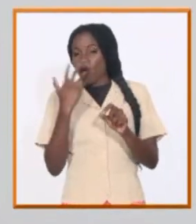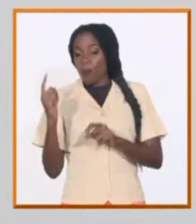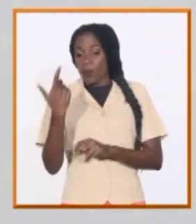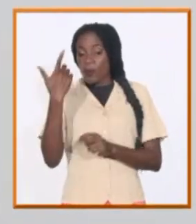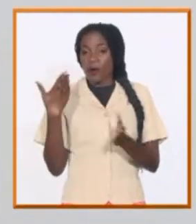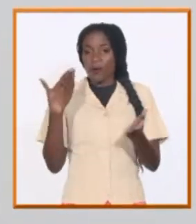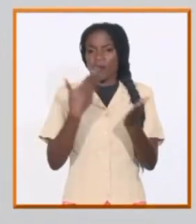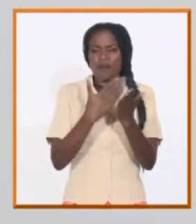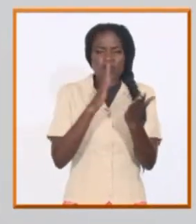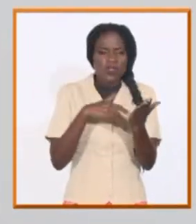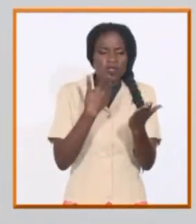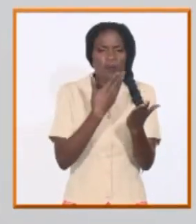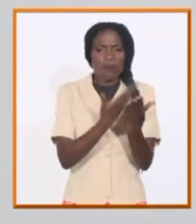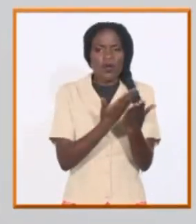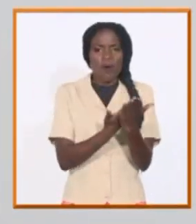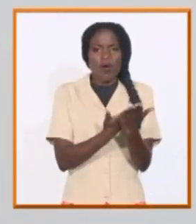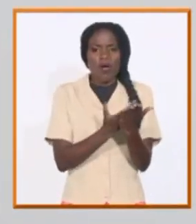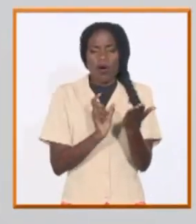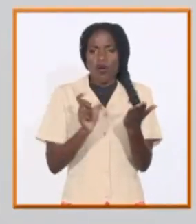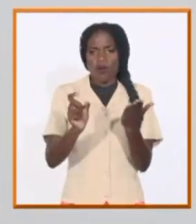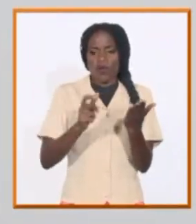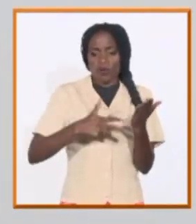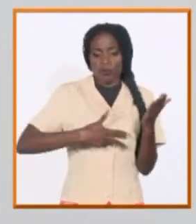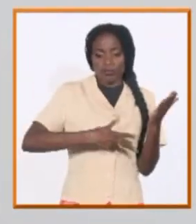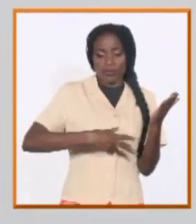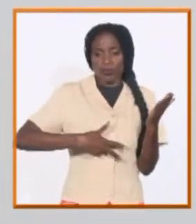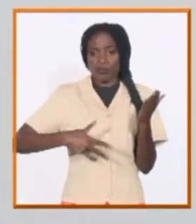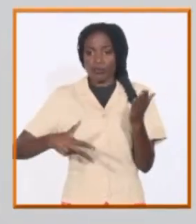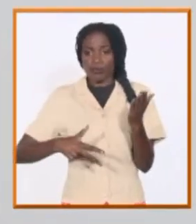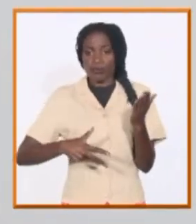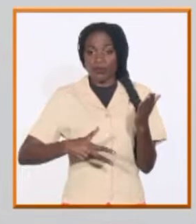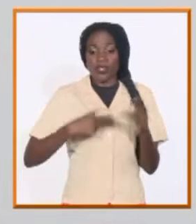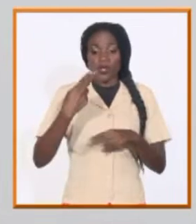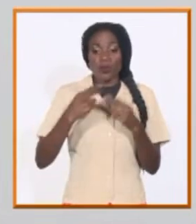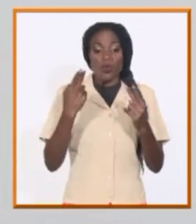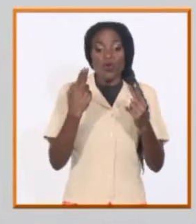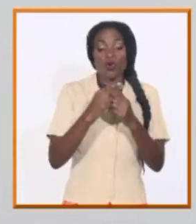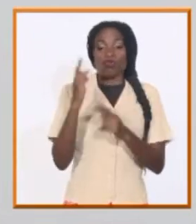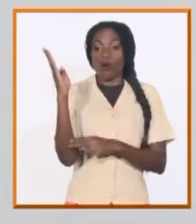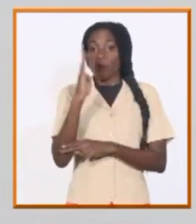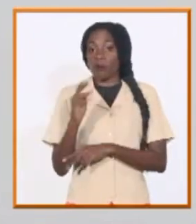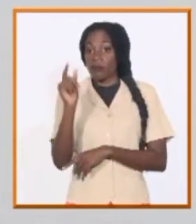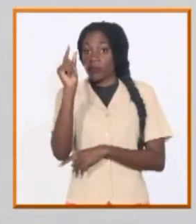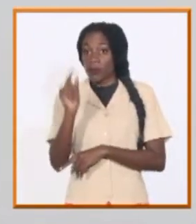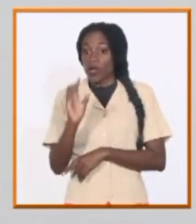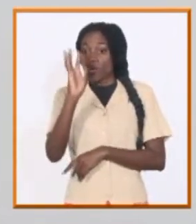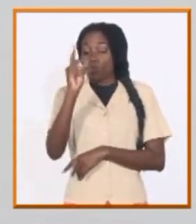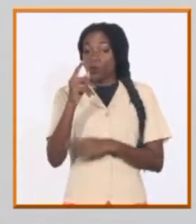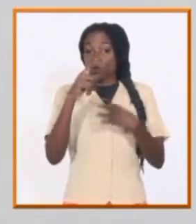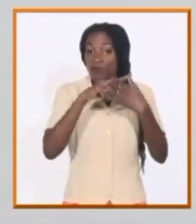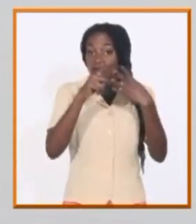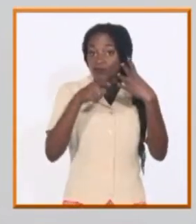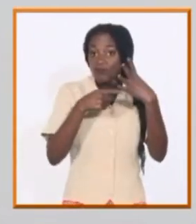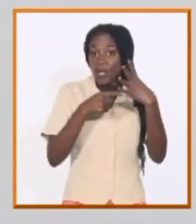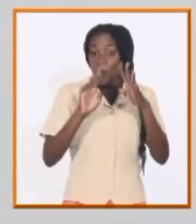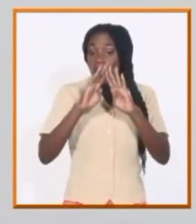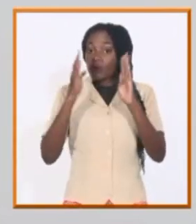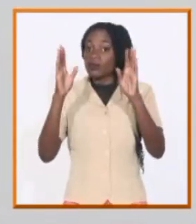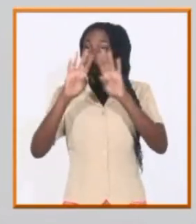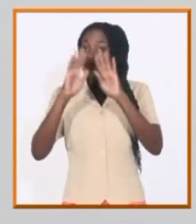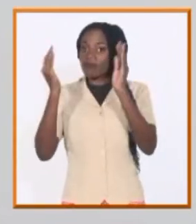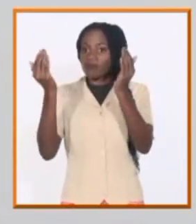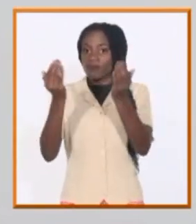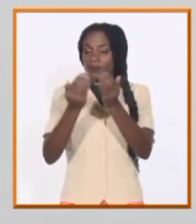Andy. En este caso Andy Pereira, bueno, frente a un extraclase como el brasileño Hugo Calderano, que es el número 4 del ranking mundial.